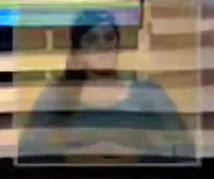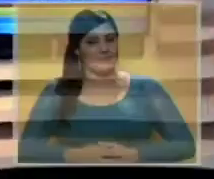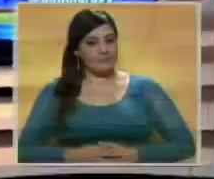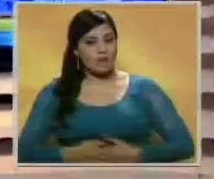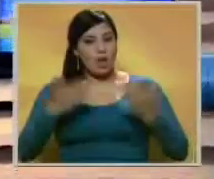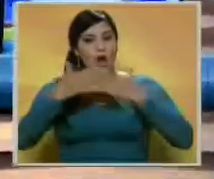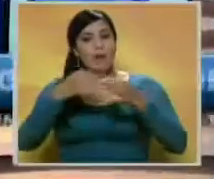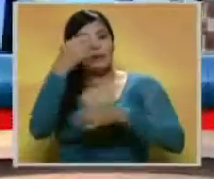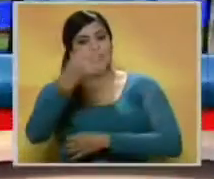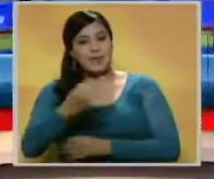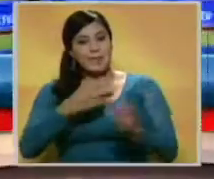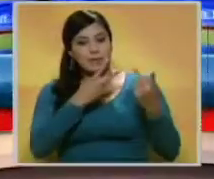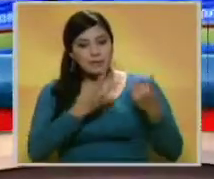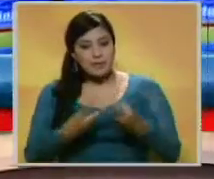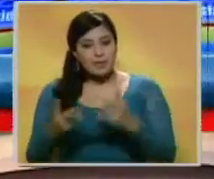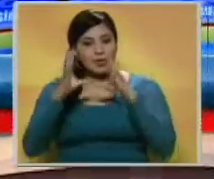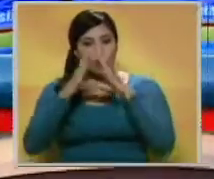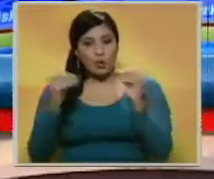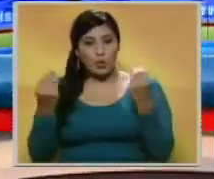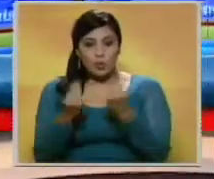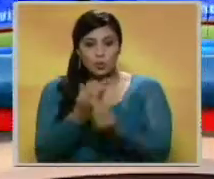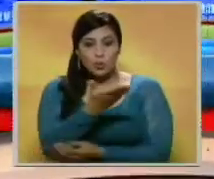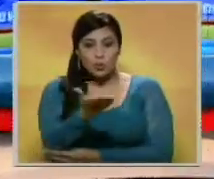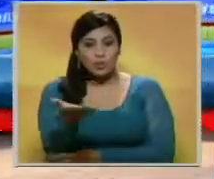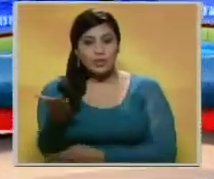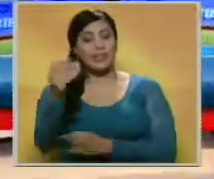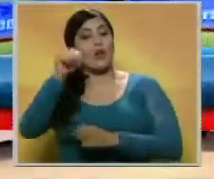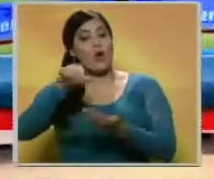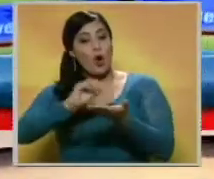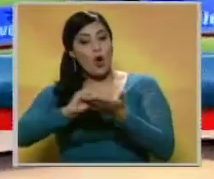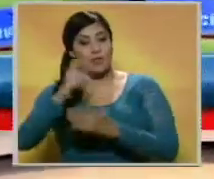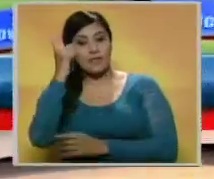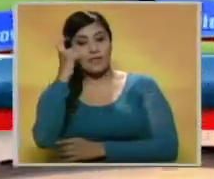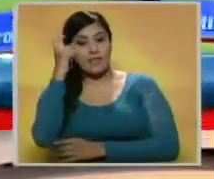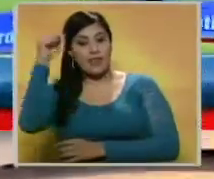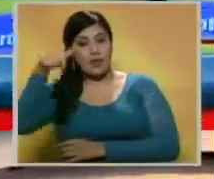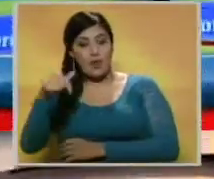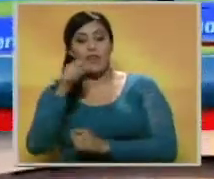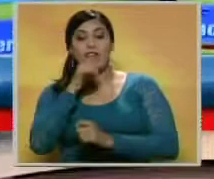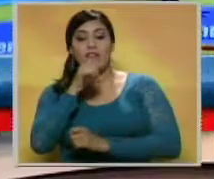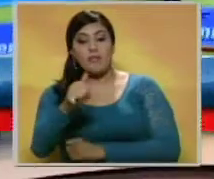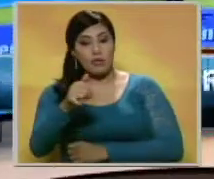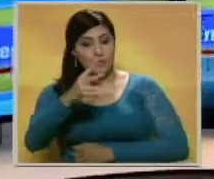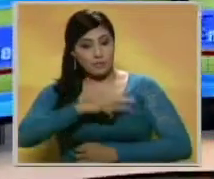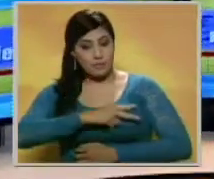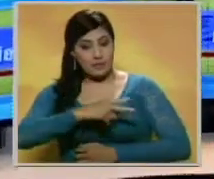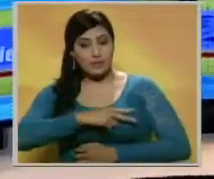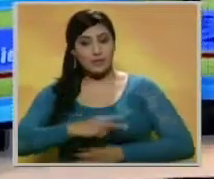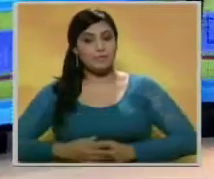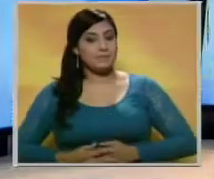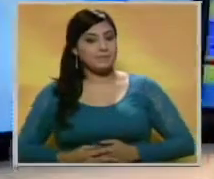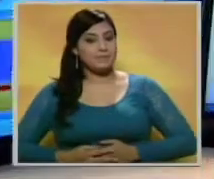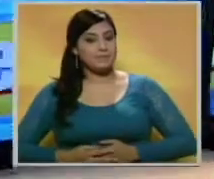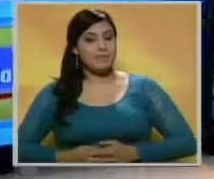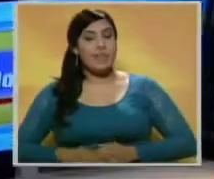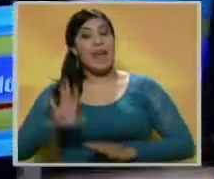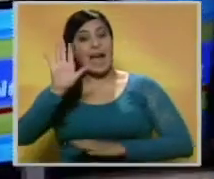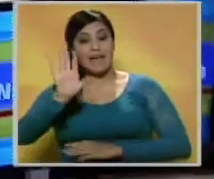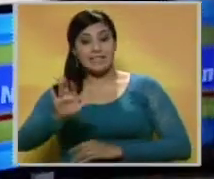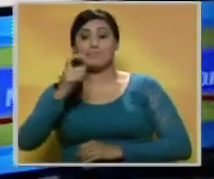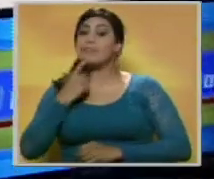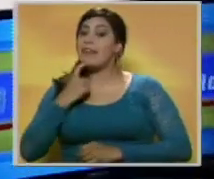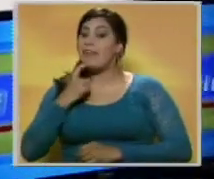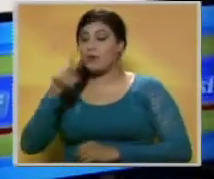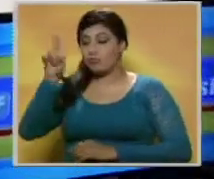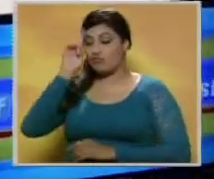¿Qué tal, amigos? Como siempre, es un placer estar junto a todos ustedes en una nueva emisión meridiana de Noticiero Venevisión. Así es,